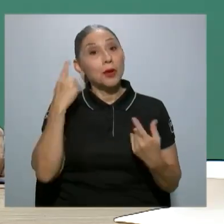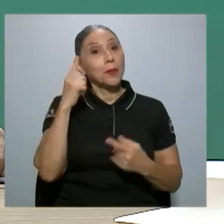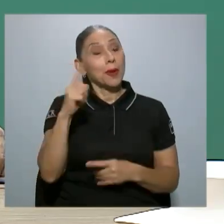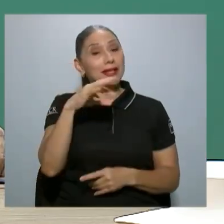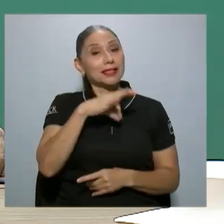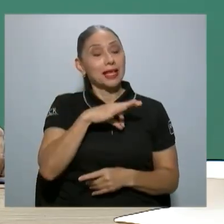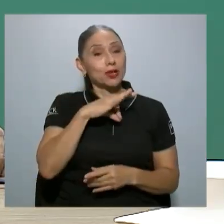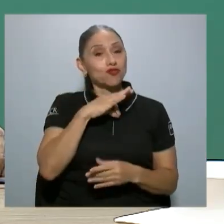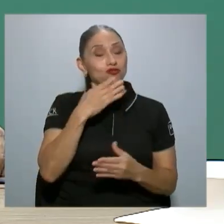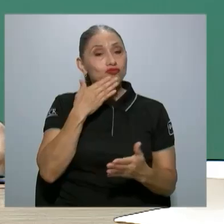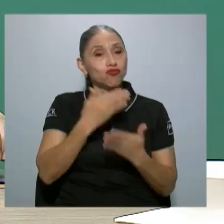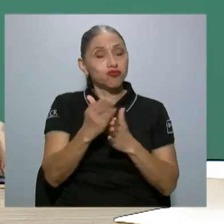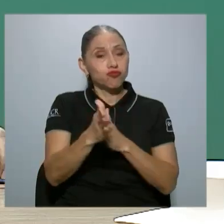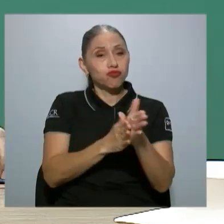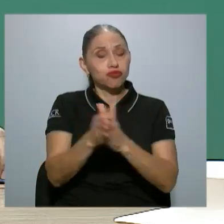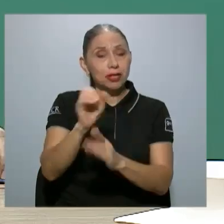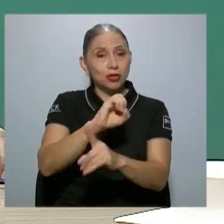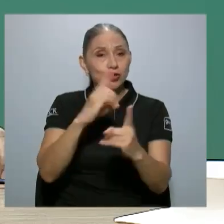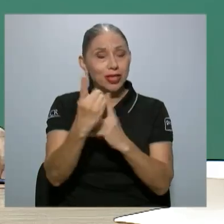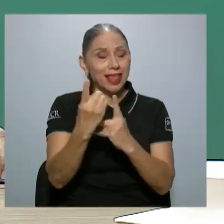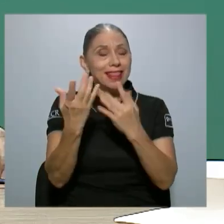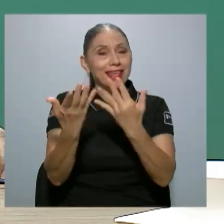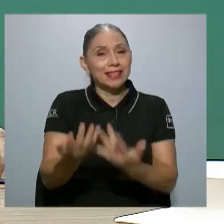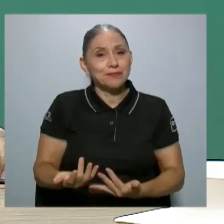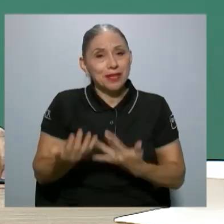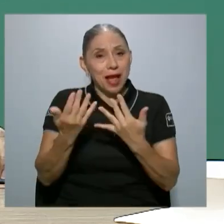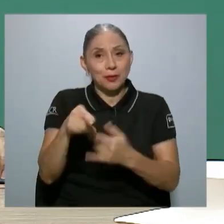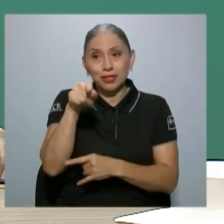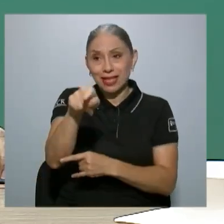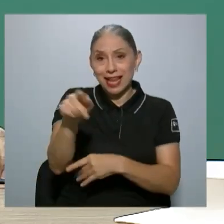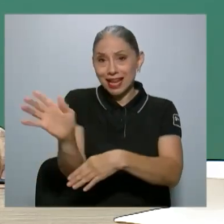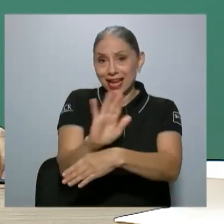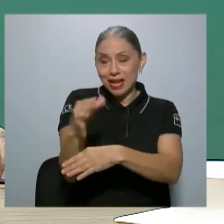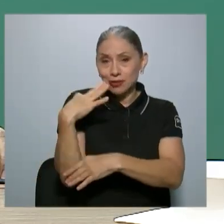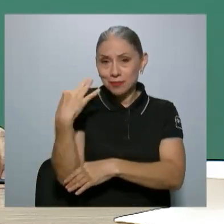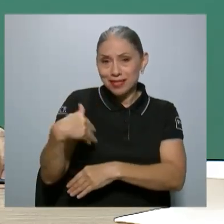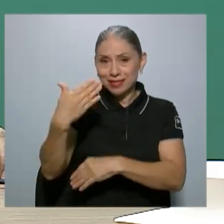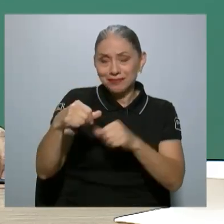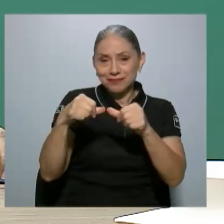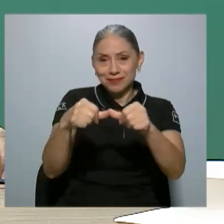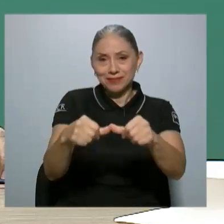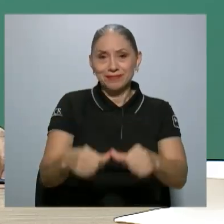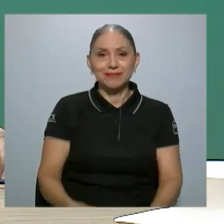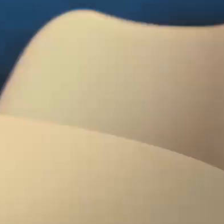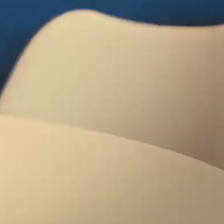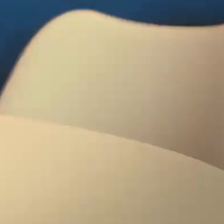sociedad, esperamos que el canal nos invite a regresar.